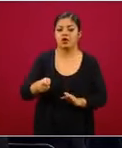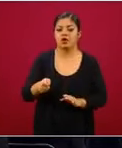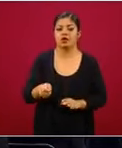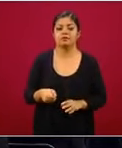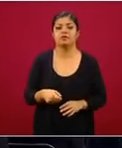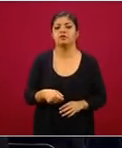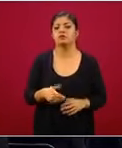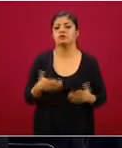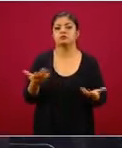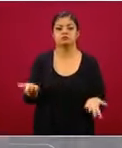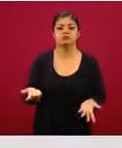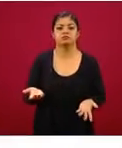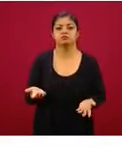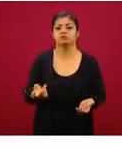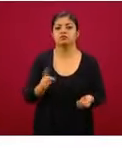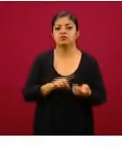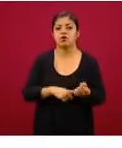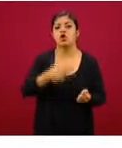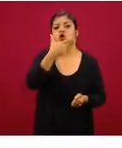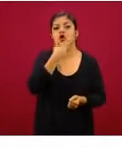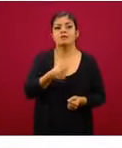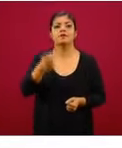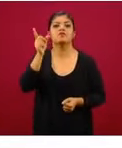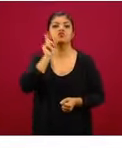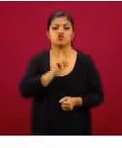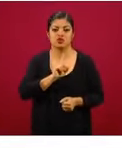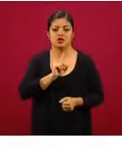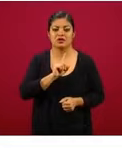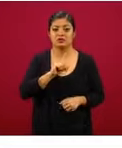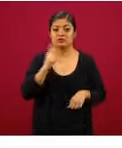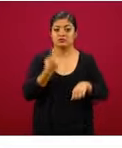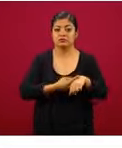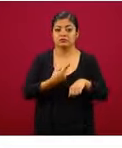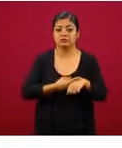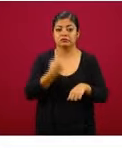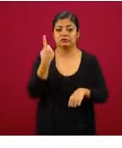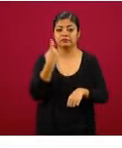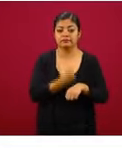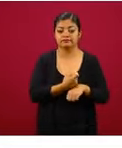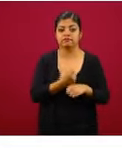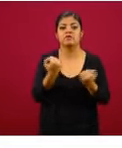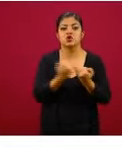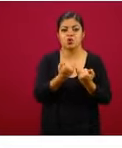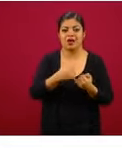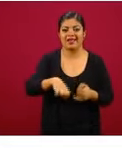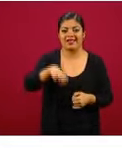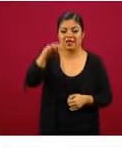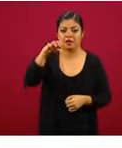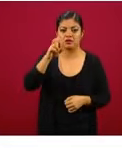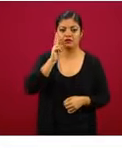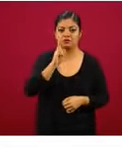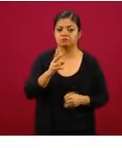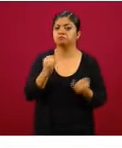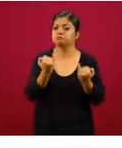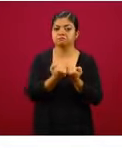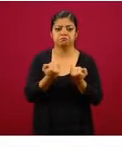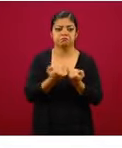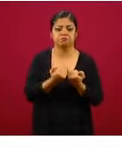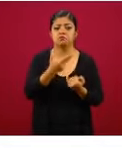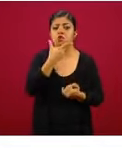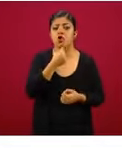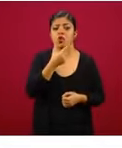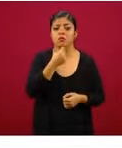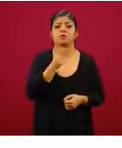distribución por sexo de las personas que han enfermado y también por edad. Vemos cómo se mantiene el porcentaje de